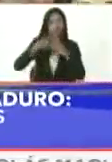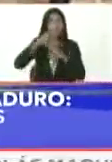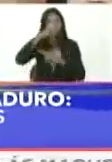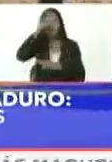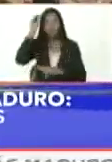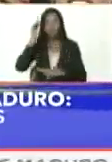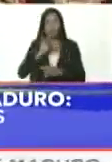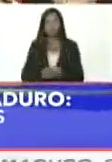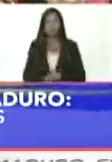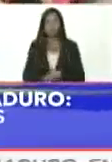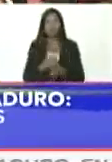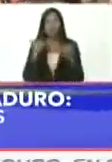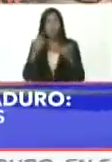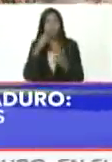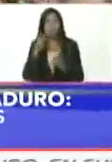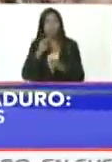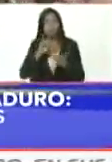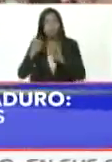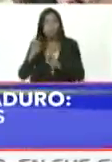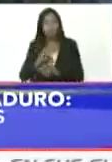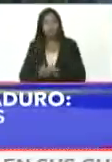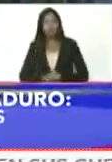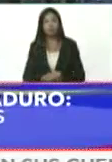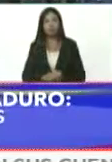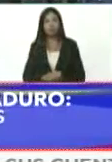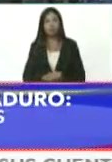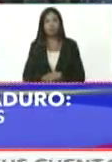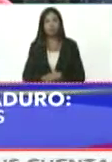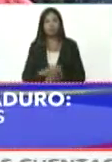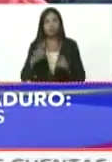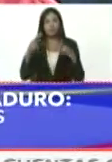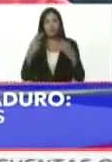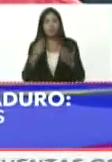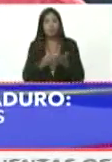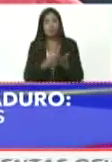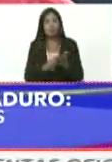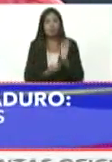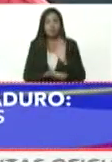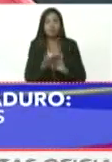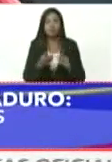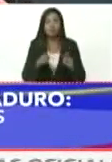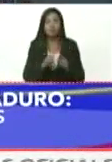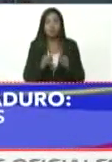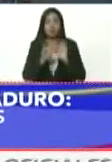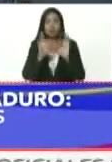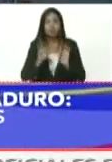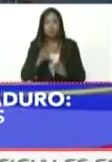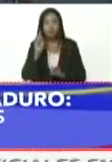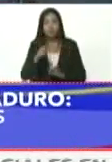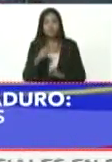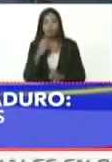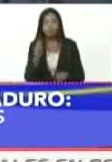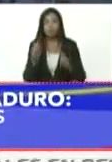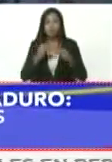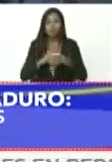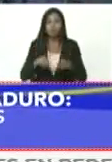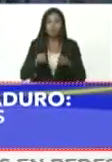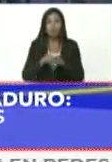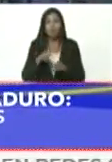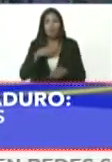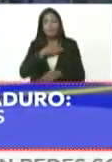Ahora, fíjense ustedes. Viene una inversión bien importante. Y yo quiero reformular la gran